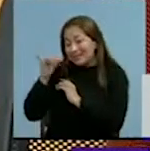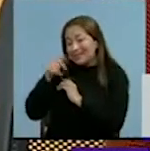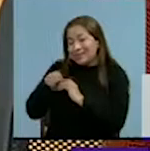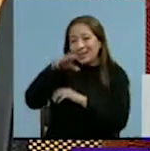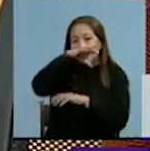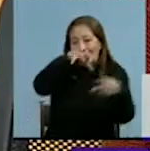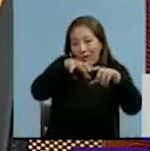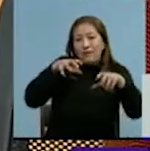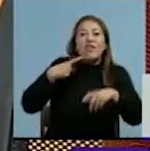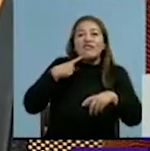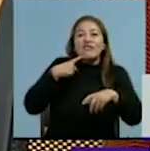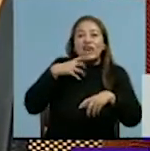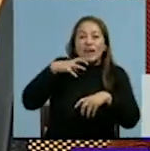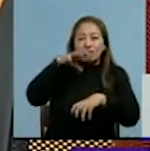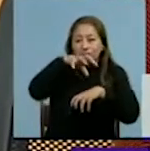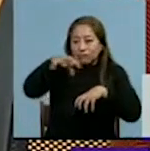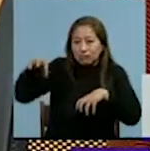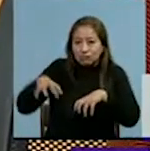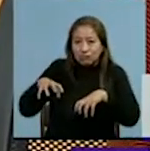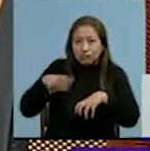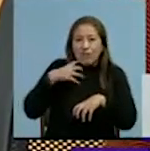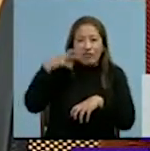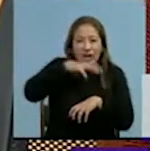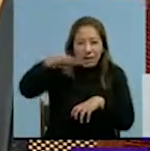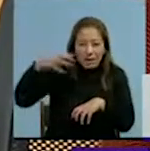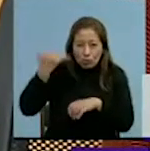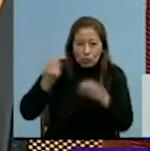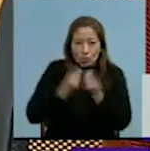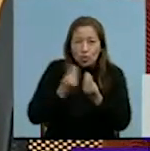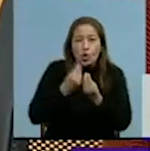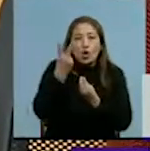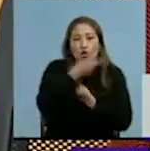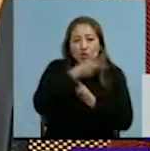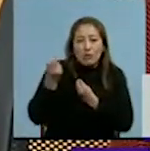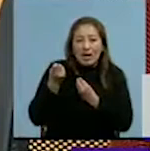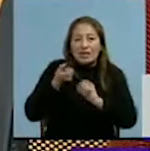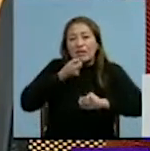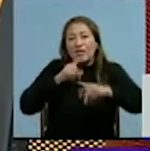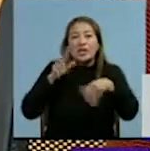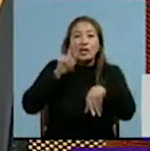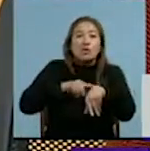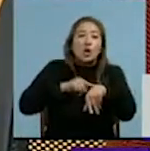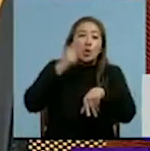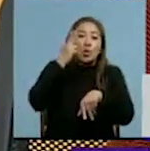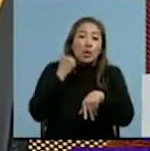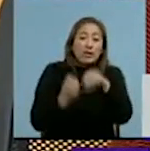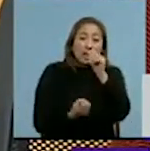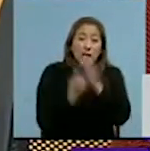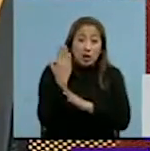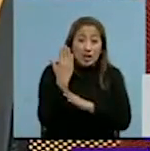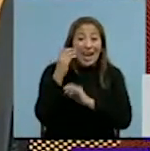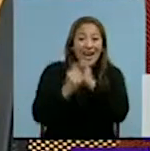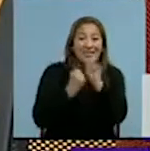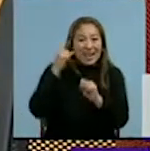comienza este sábado también 14 y va a estar bueno dos semanas de nueve de la mañana a 22 horas en horario